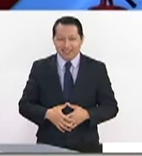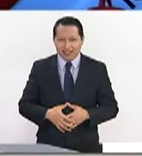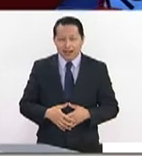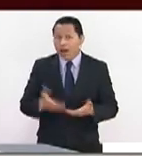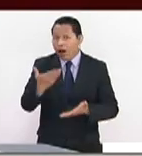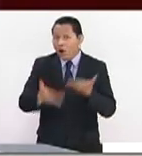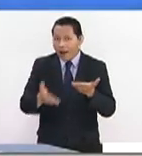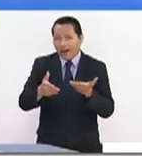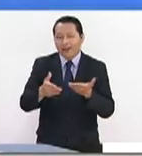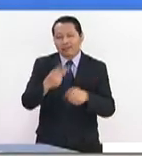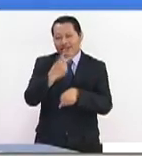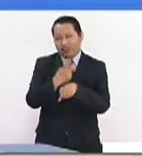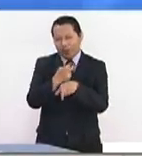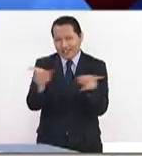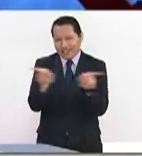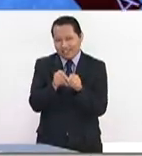Vamos ahora a nuestro segundo resumen.